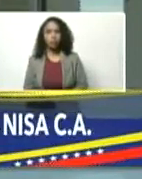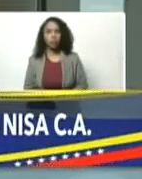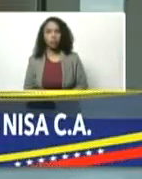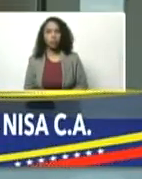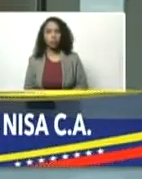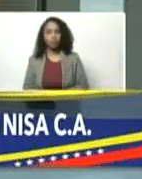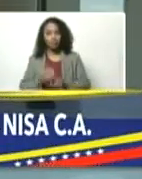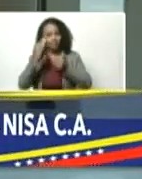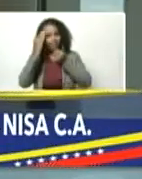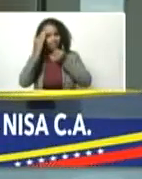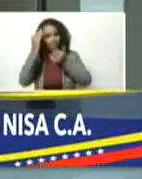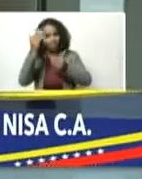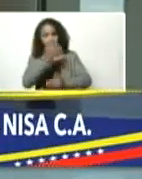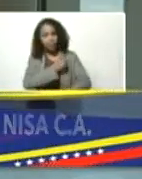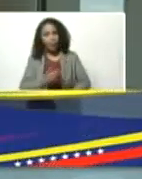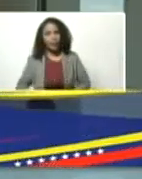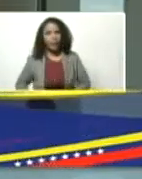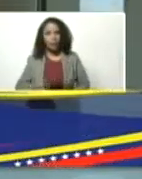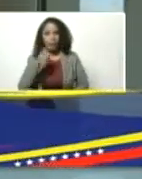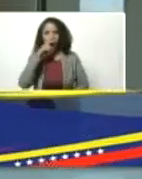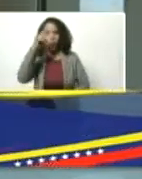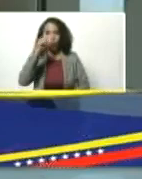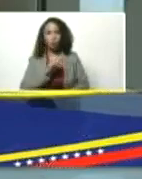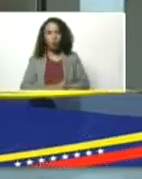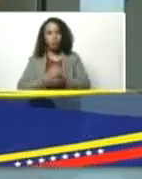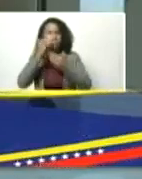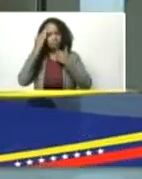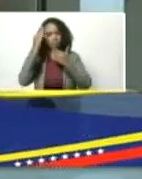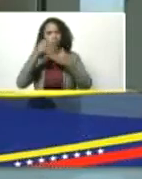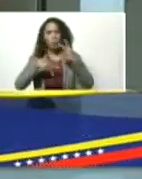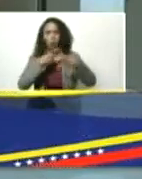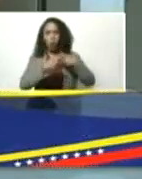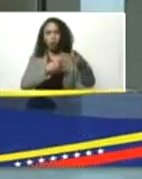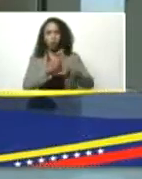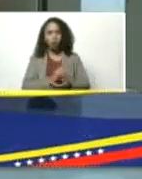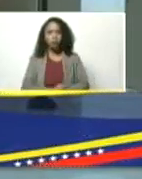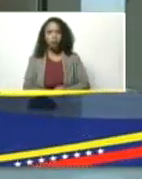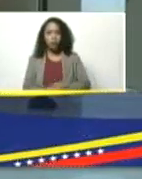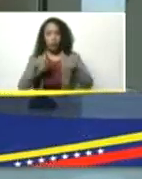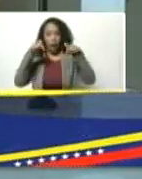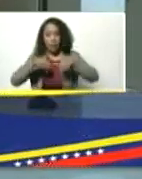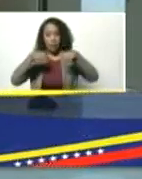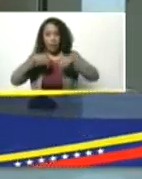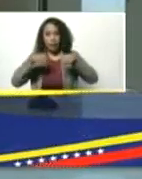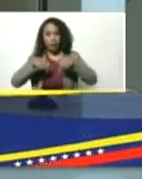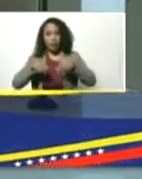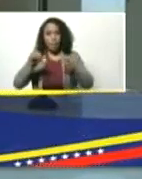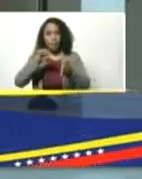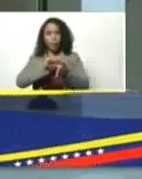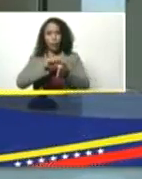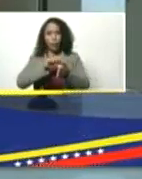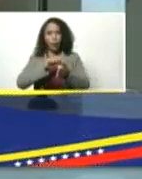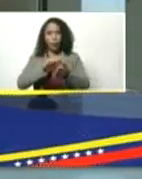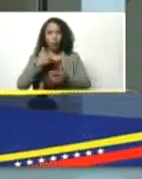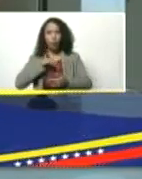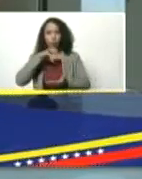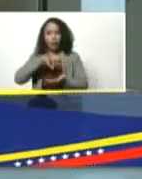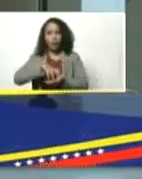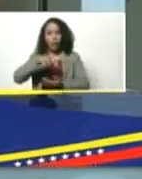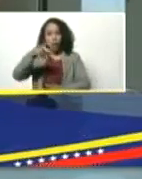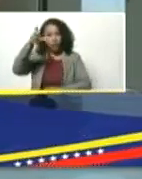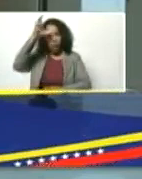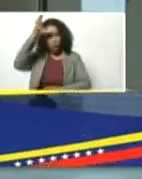Un saludo, presidente Nicolás Maduro, un saludo productivo desde aquí, desde la península de Paraguaná, de nuestro estado